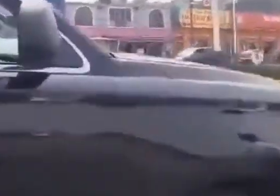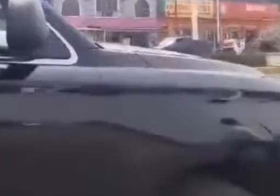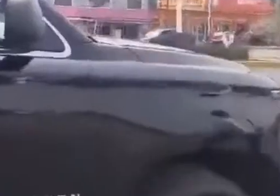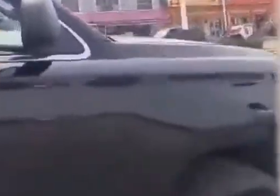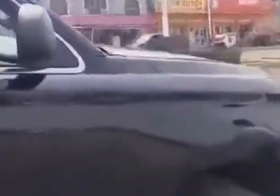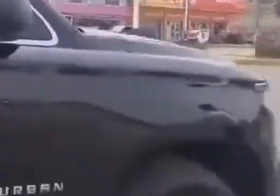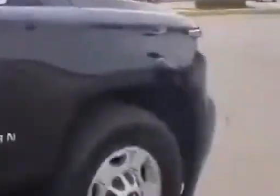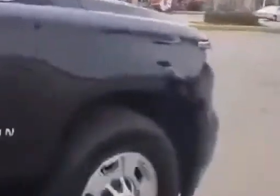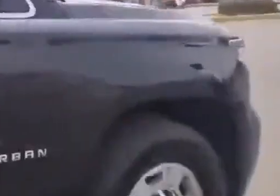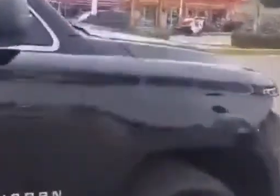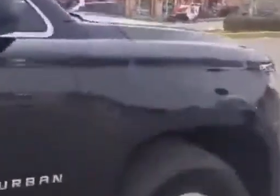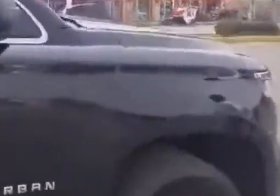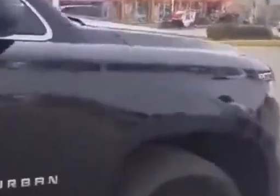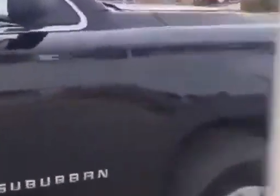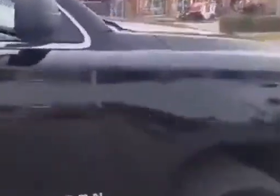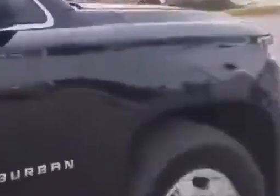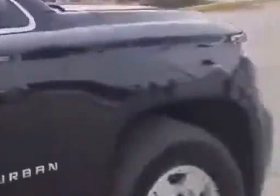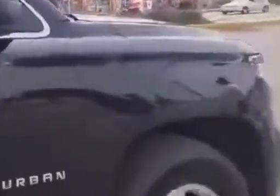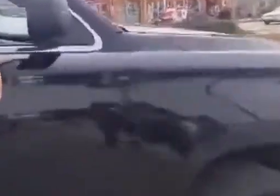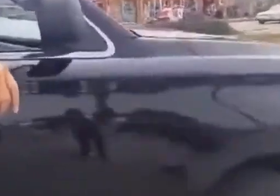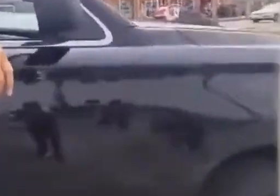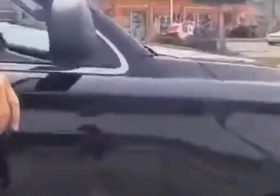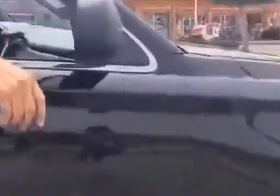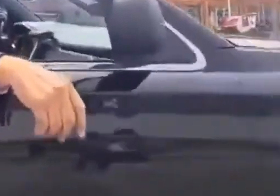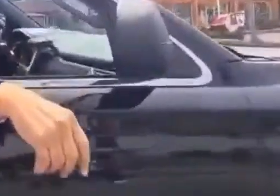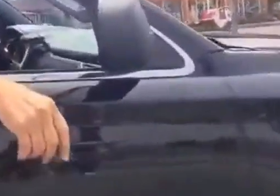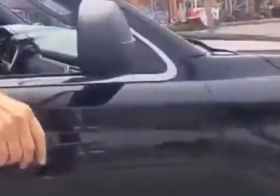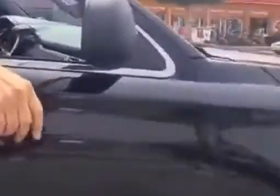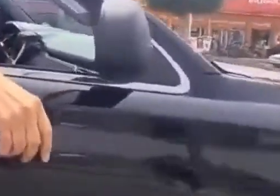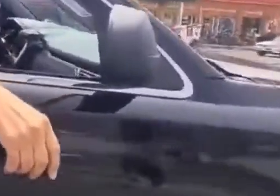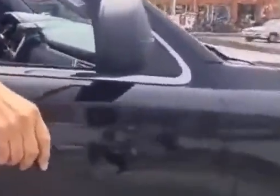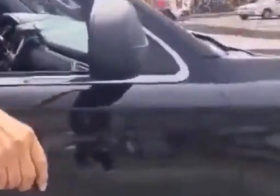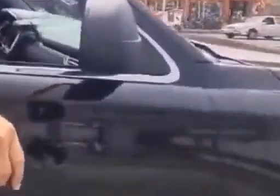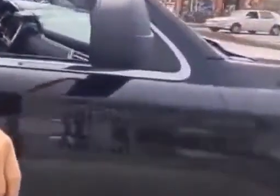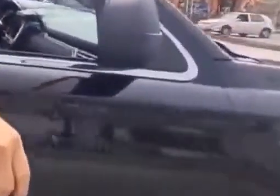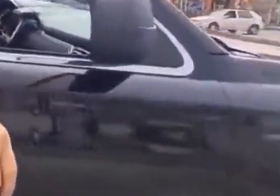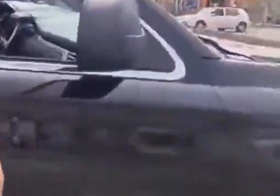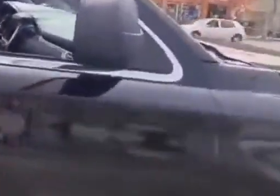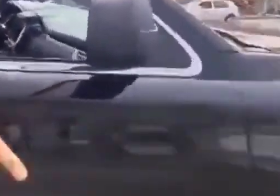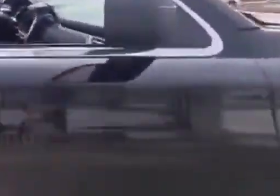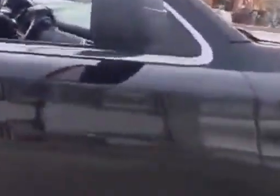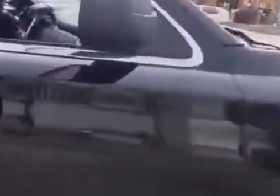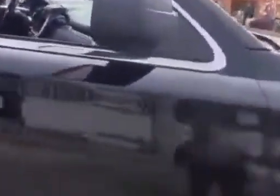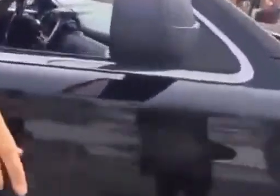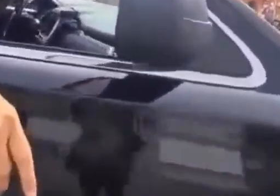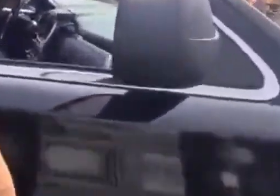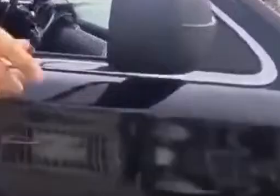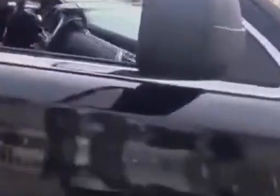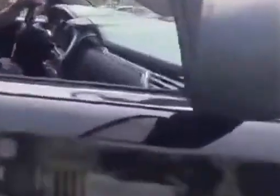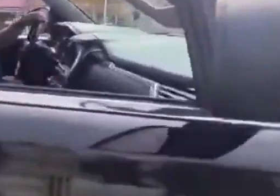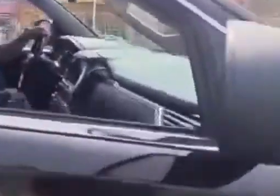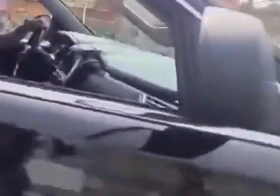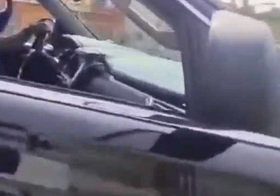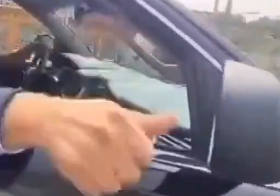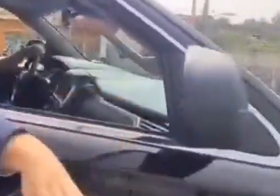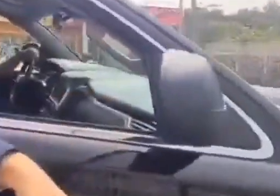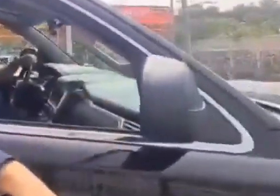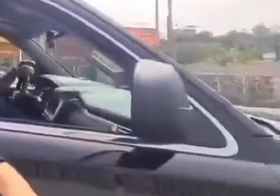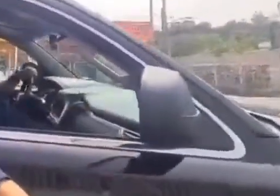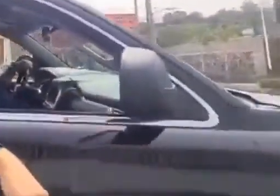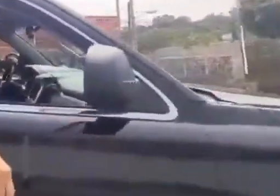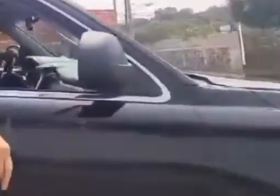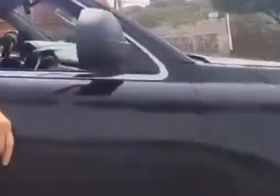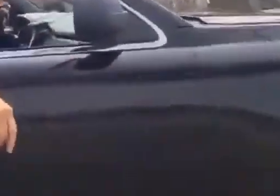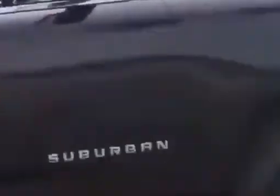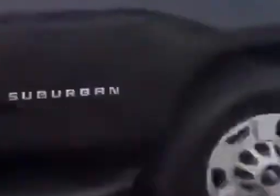¡Mucho más! ¿Pueden mandarle saludos a mi amigo Emanuel Maldonado? Emanuel, un saludo con tu amigo. ¿Cómo